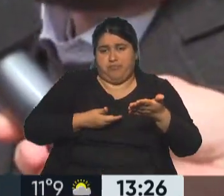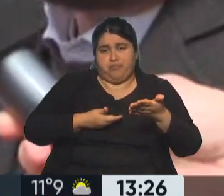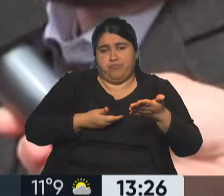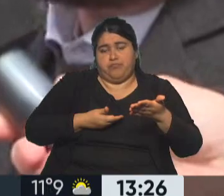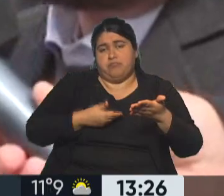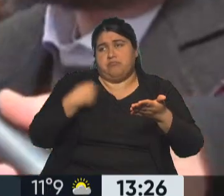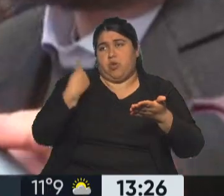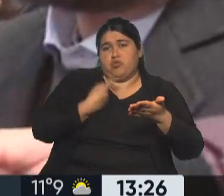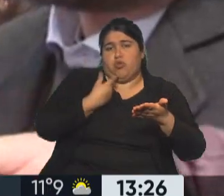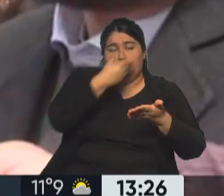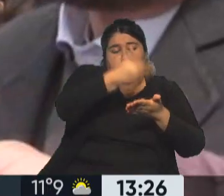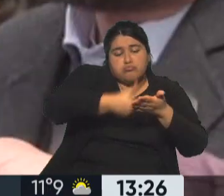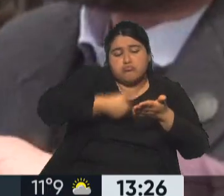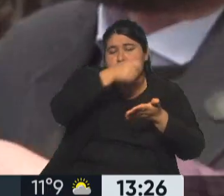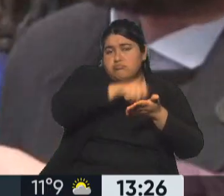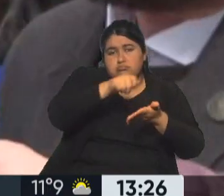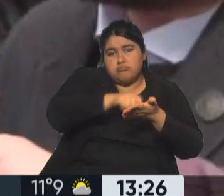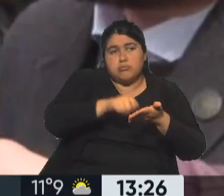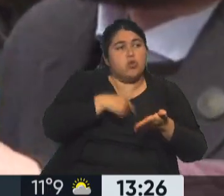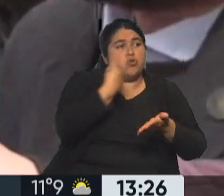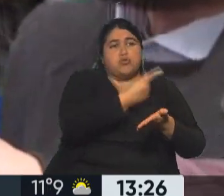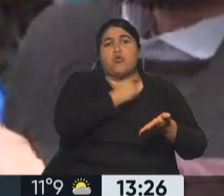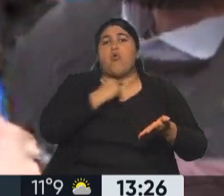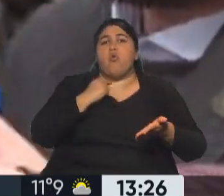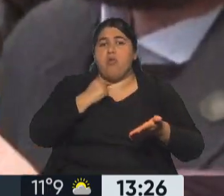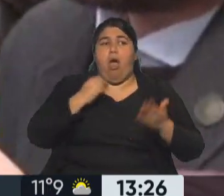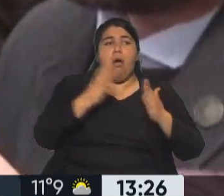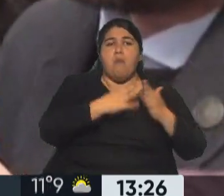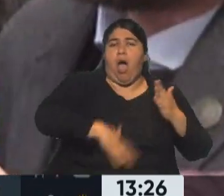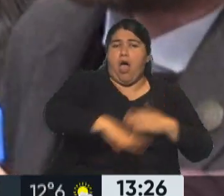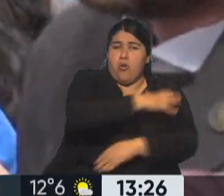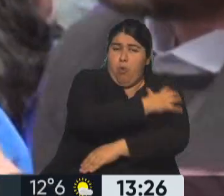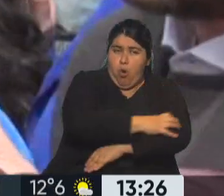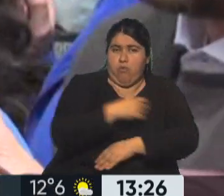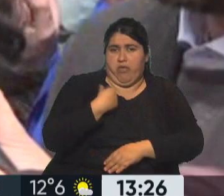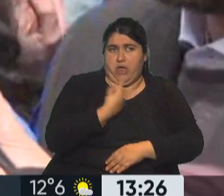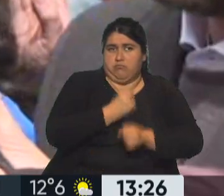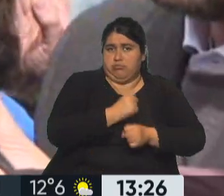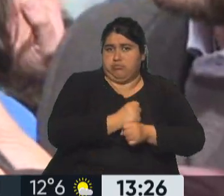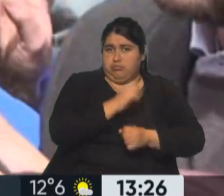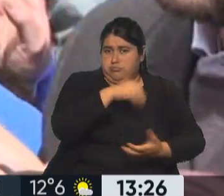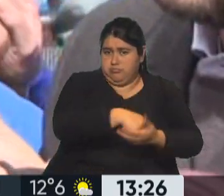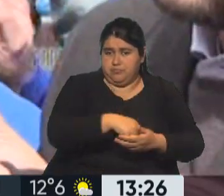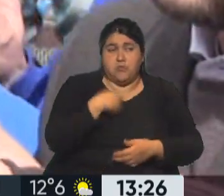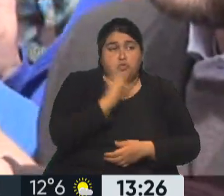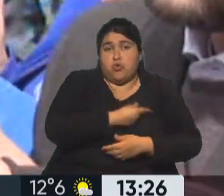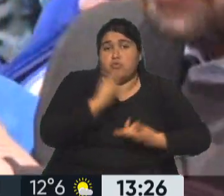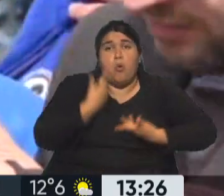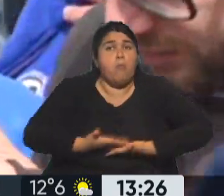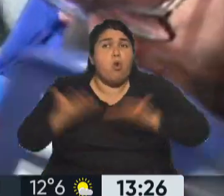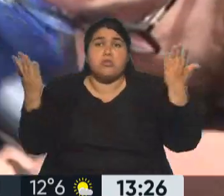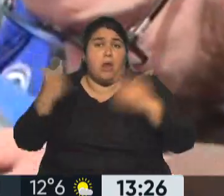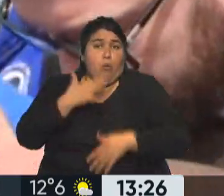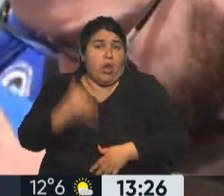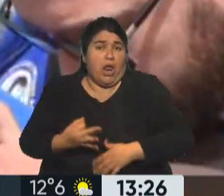Es un escrito que hemos hecho los curas de las villas. Y que realmente no hacemos más que mostrar la realidad. Es